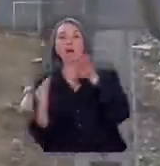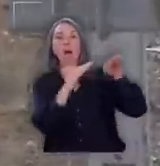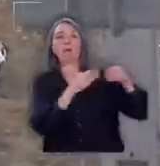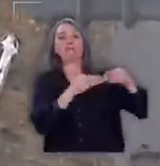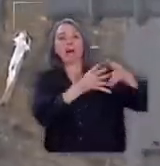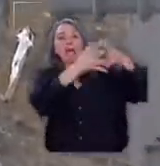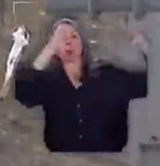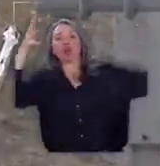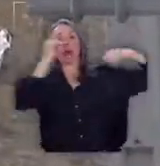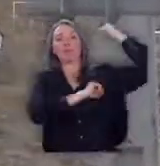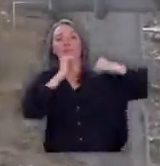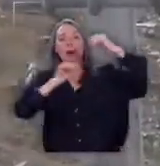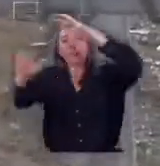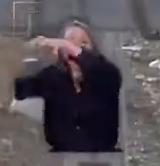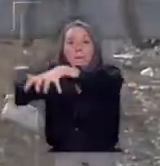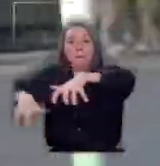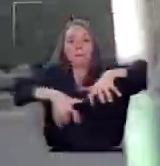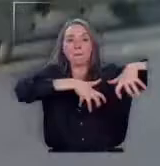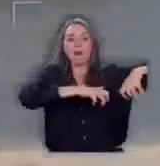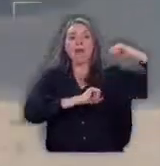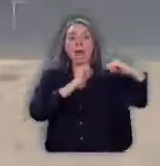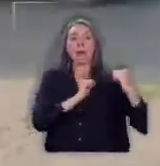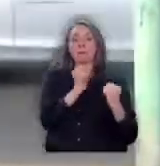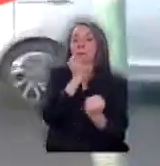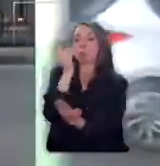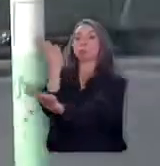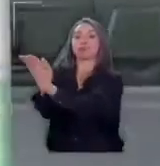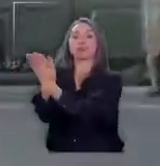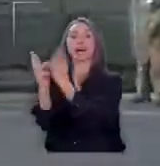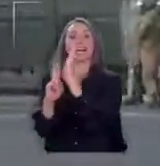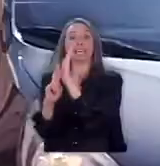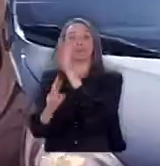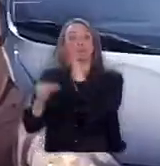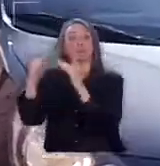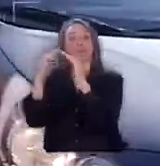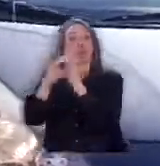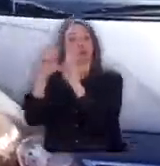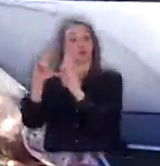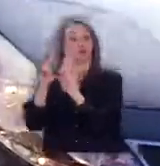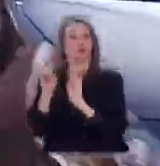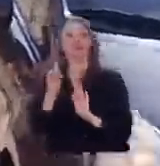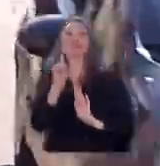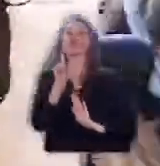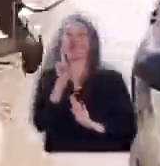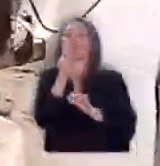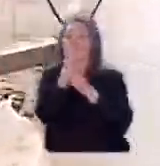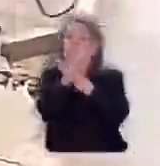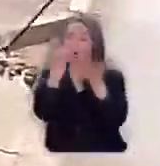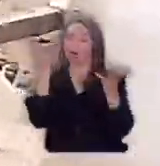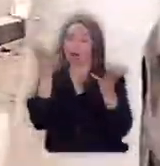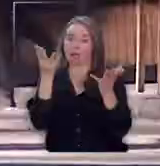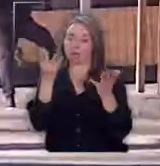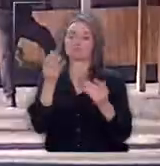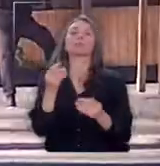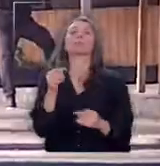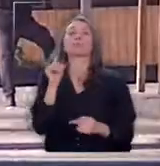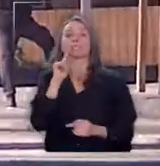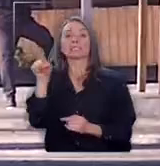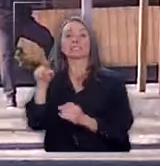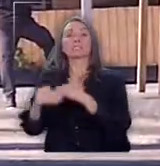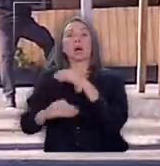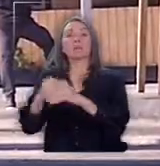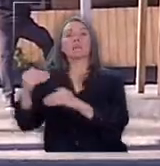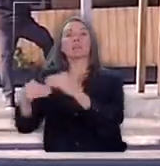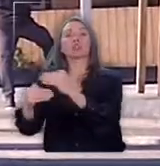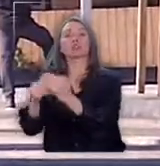arrastre por su parte la empresa que presentó el recurso señaló que no emitirán declaraciones Mientras esté en curso el